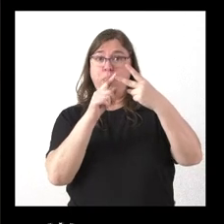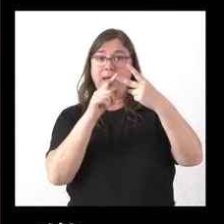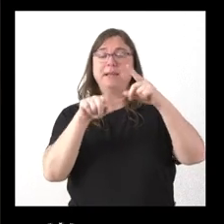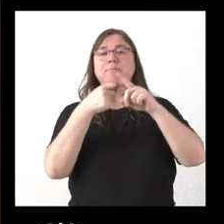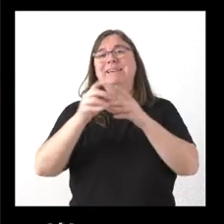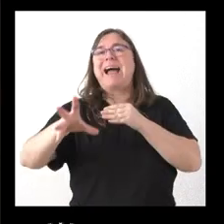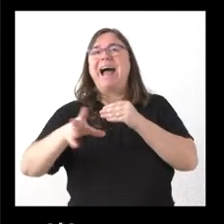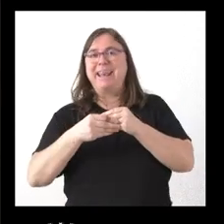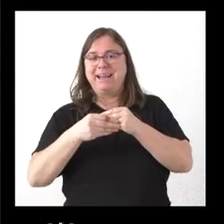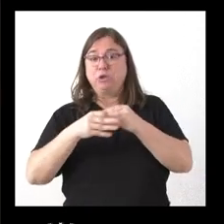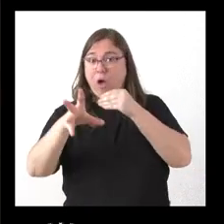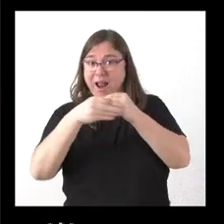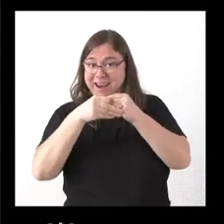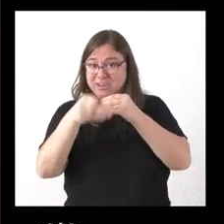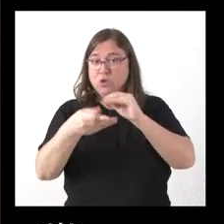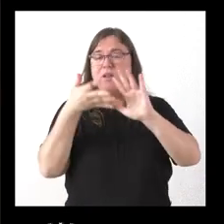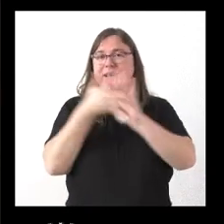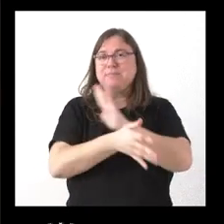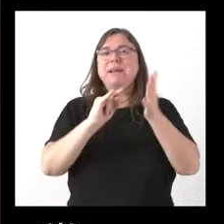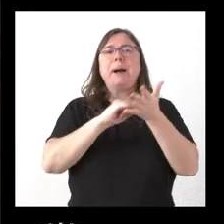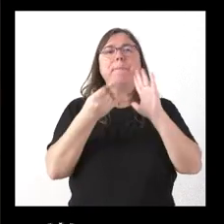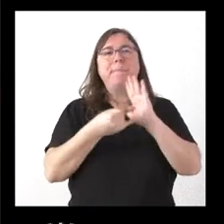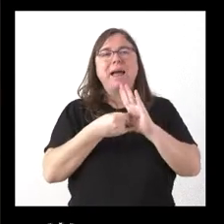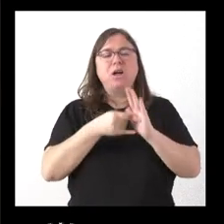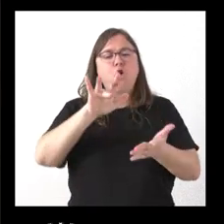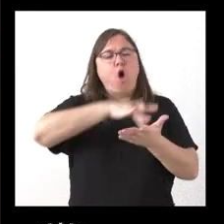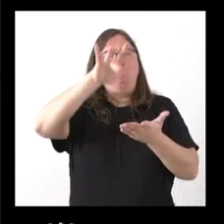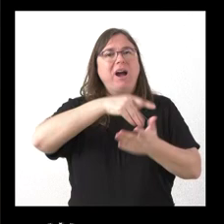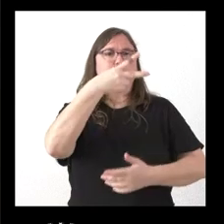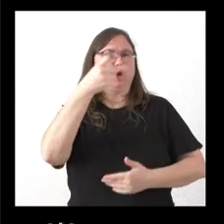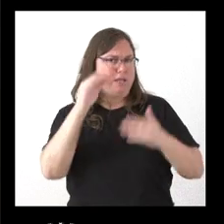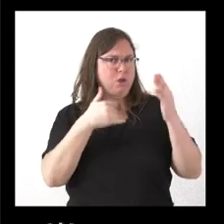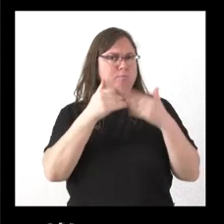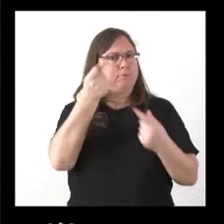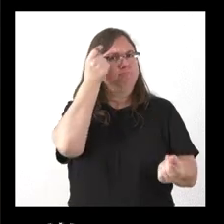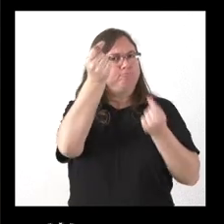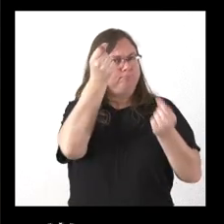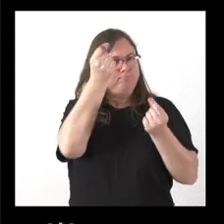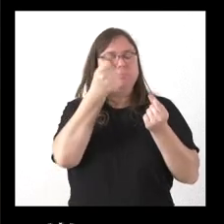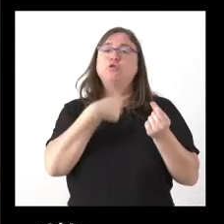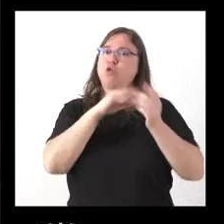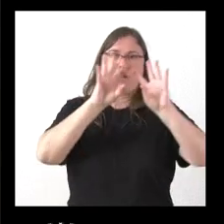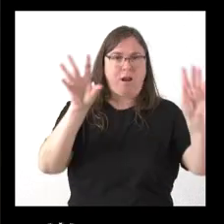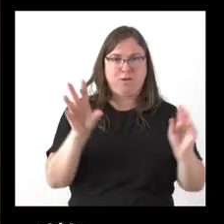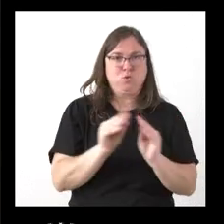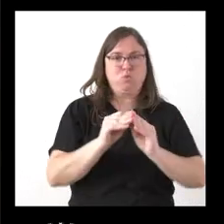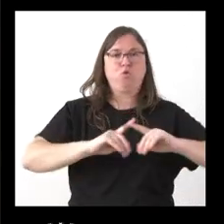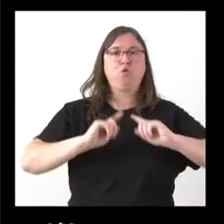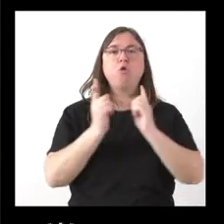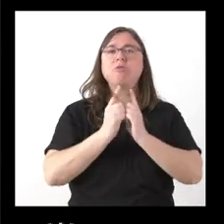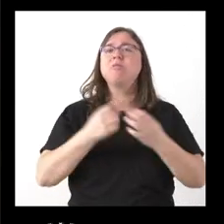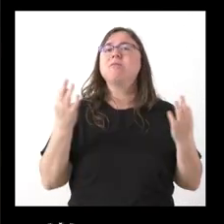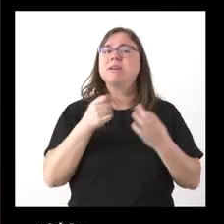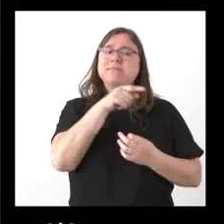anexo donde está el plan un plan de más de 200 folios con un contenido muy intenso que voy a resumir muy brevemente es